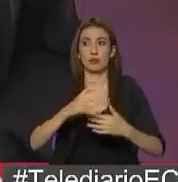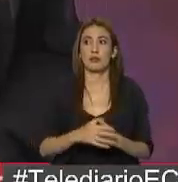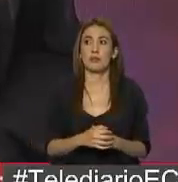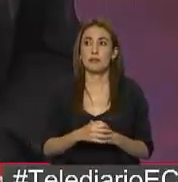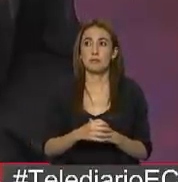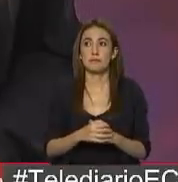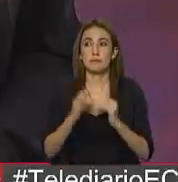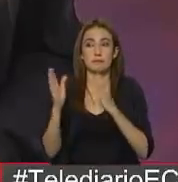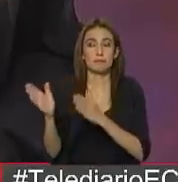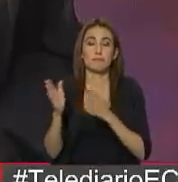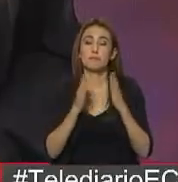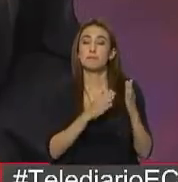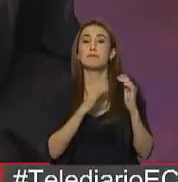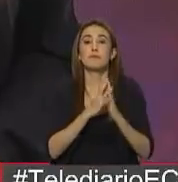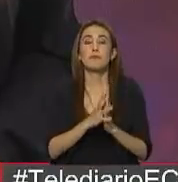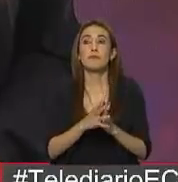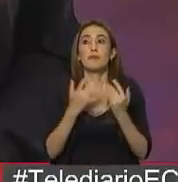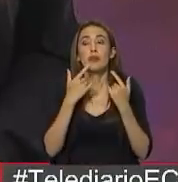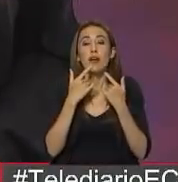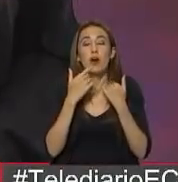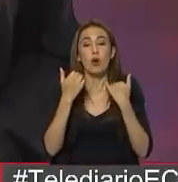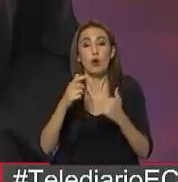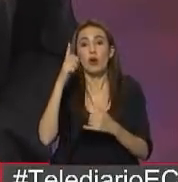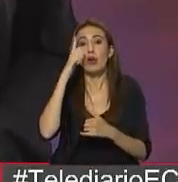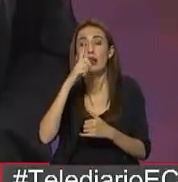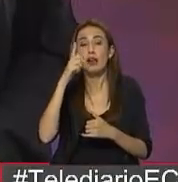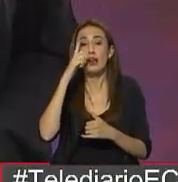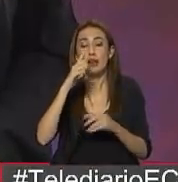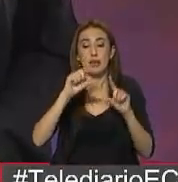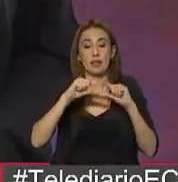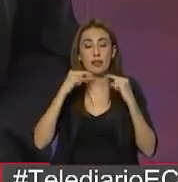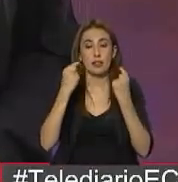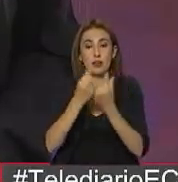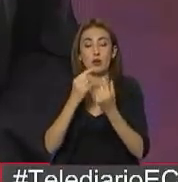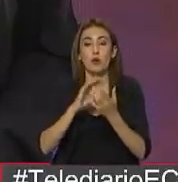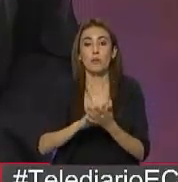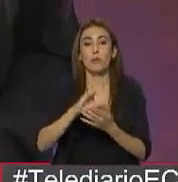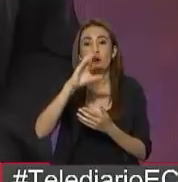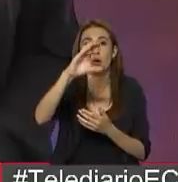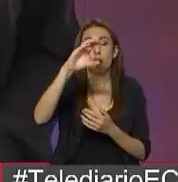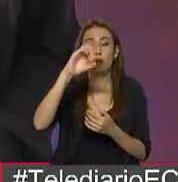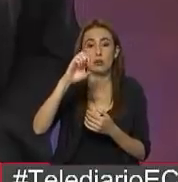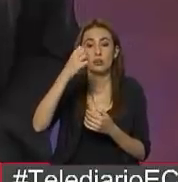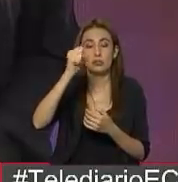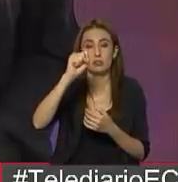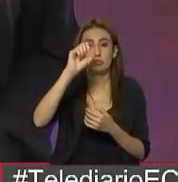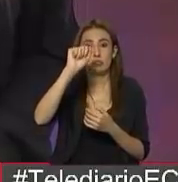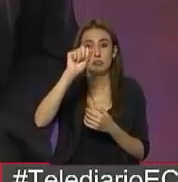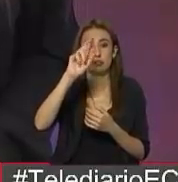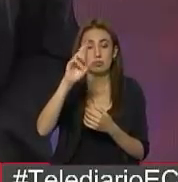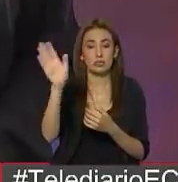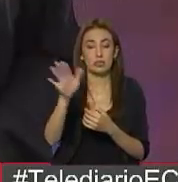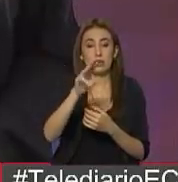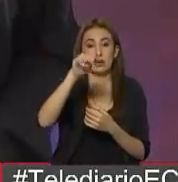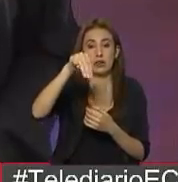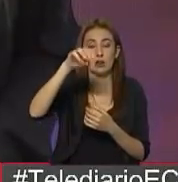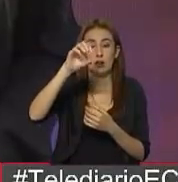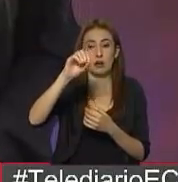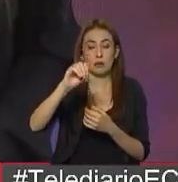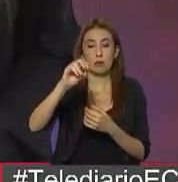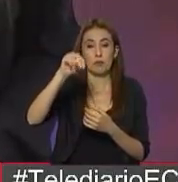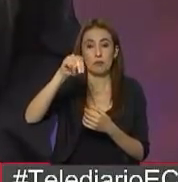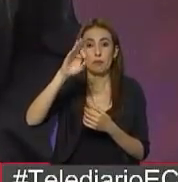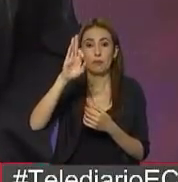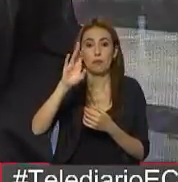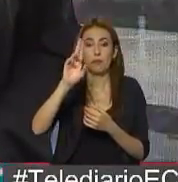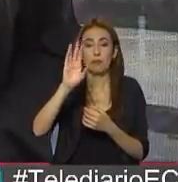Y en otro tema, el líder del movimiento Concertación, César Montúfar, y el concejal Fernando Morales presentaron una denuncia por peculado y delincuencia